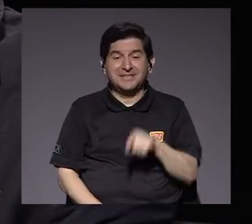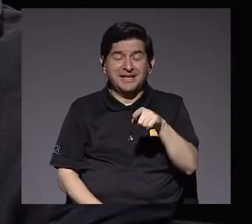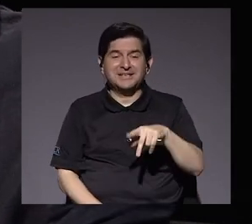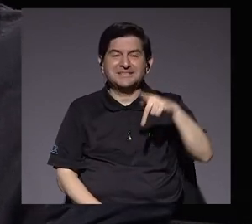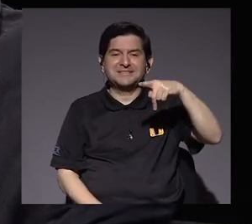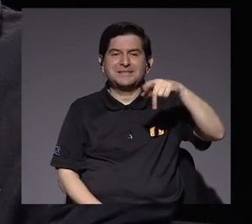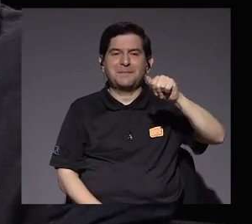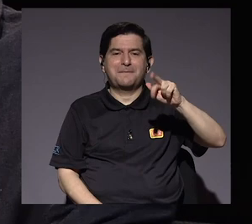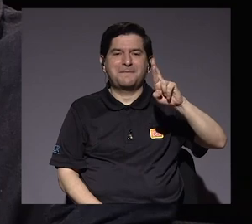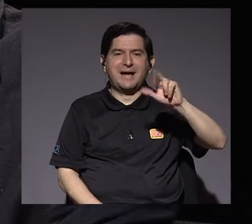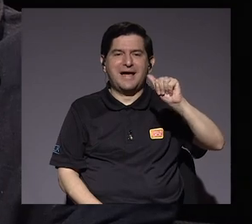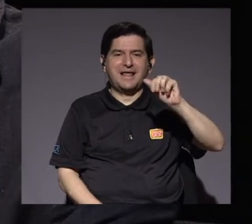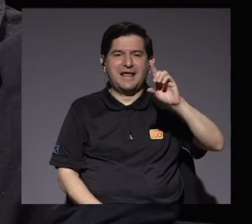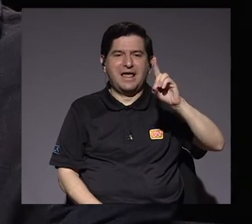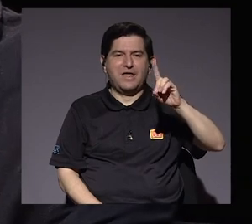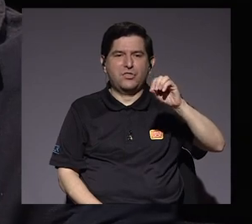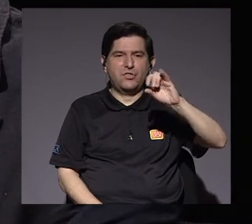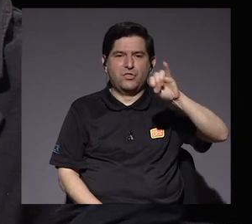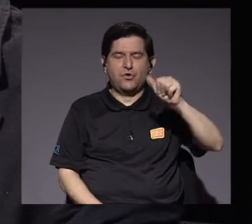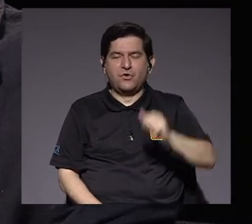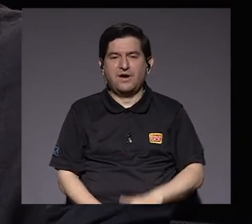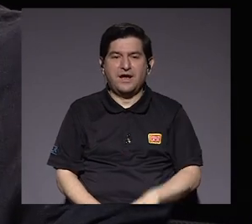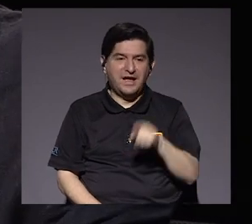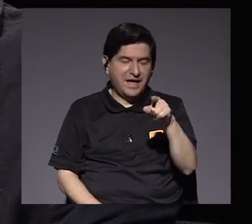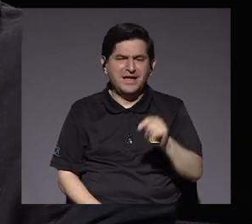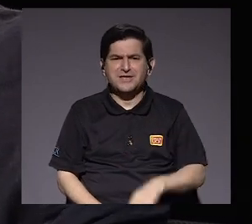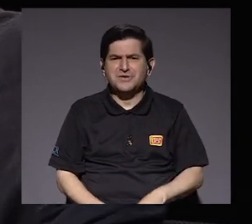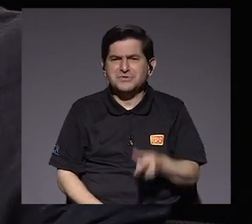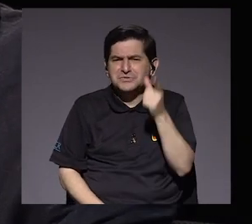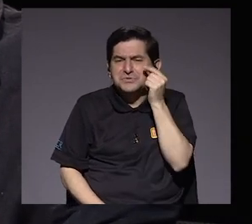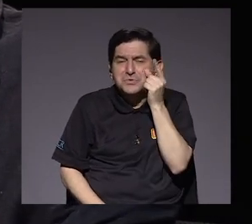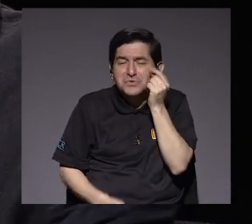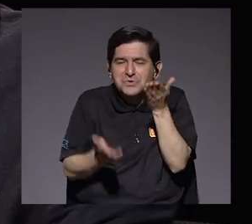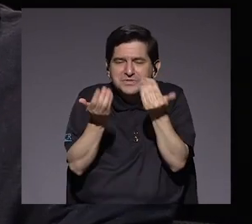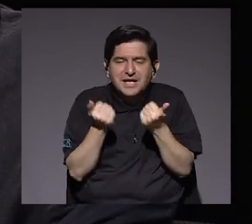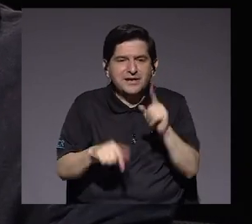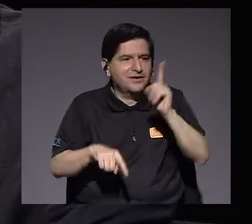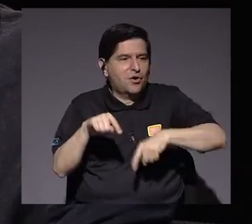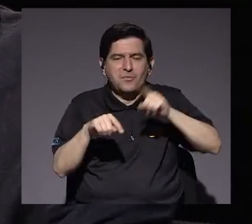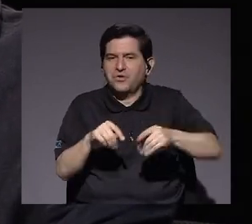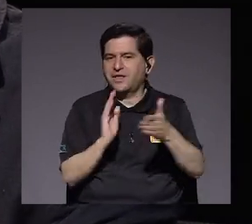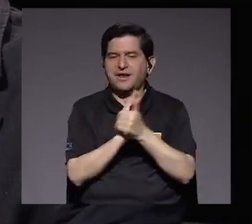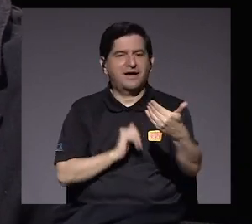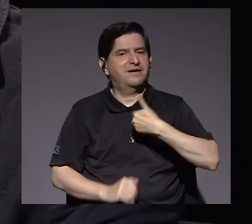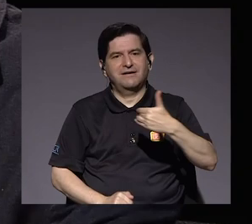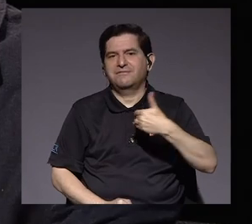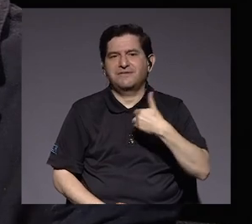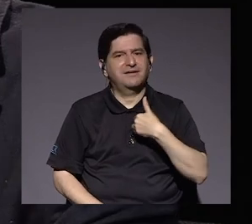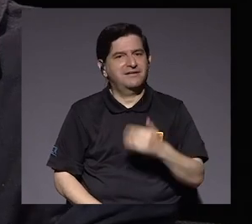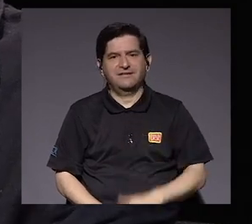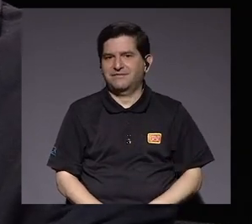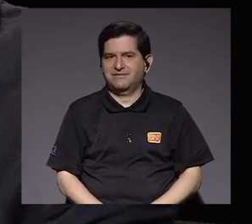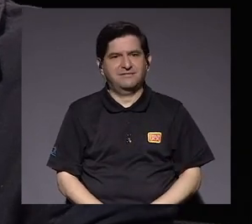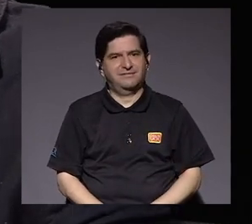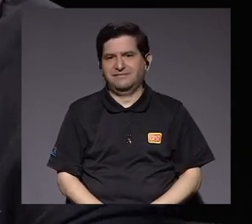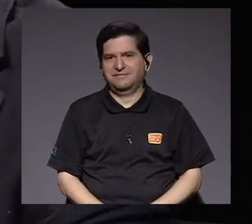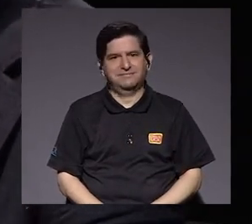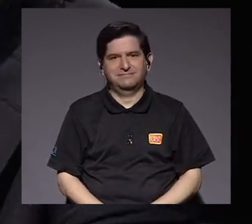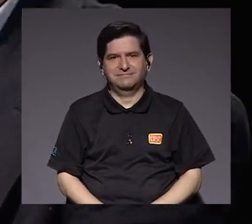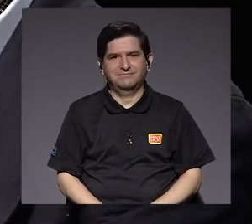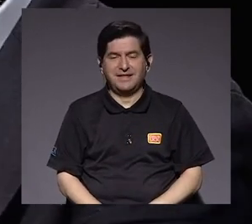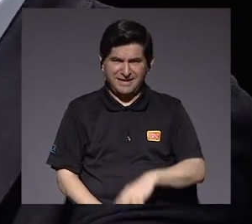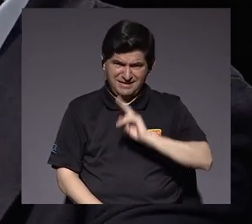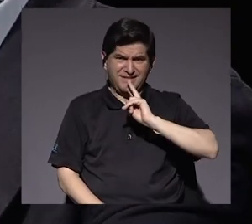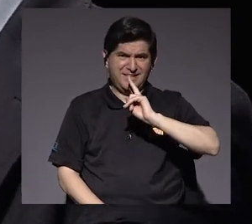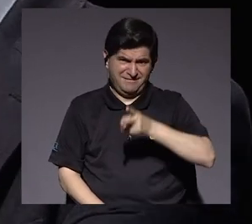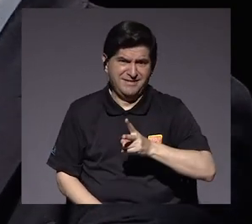Al final es como la paradoja, ¿verdad? Como uno dice, bueno, hey, ¿querían espiarnos? No, porque no tienen la capacidad. entonces pues estaban creando la capacidad, no, para pa espiarnos, no,